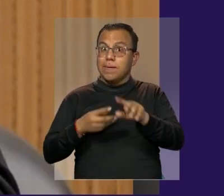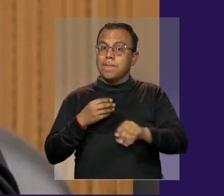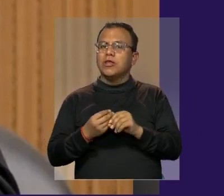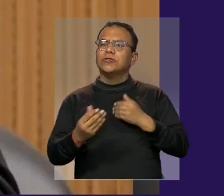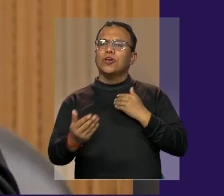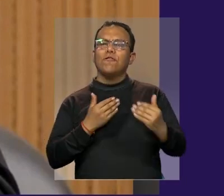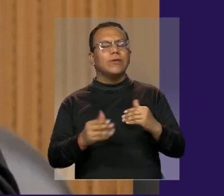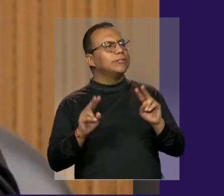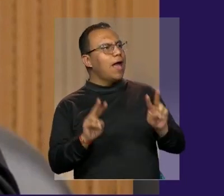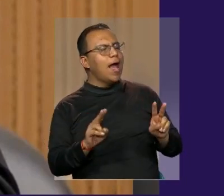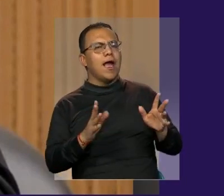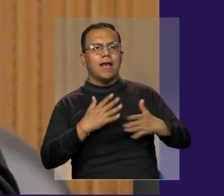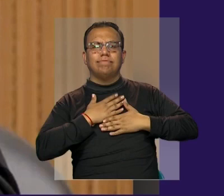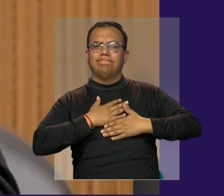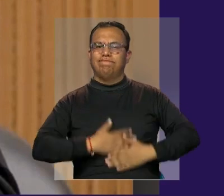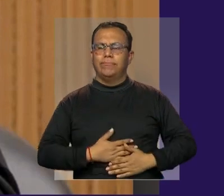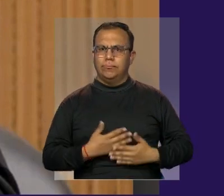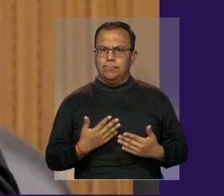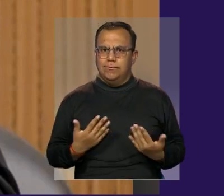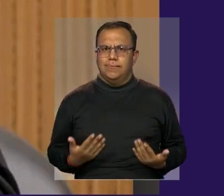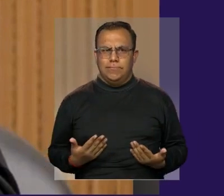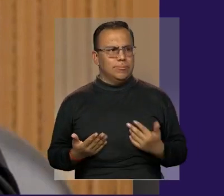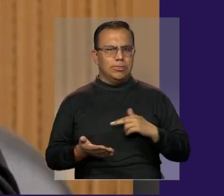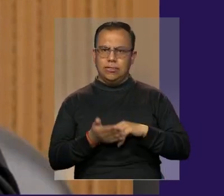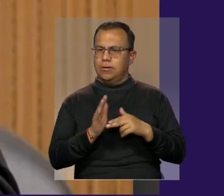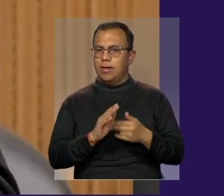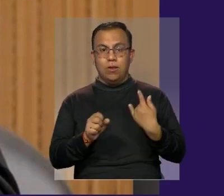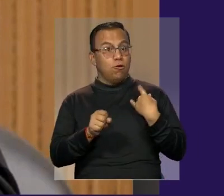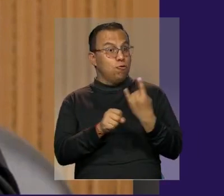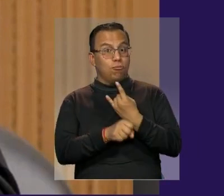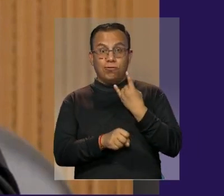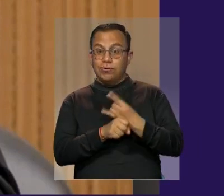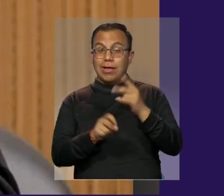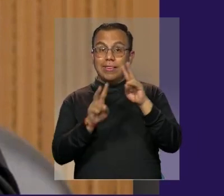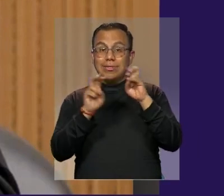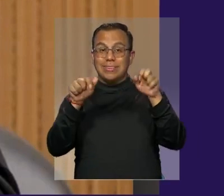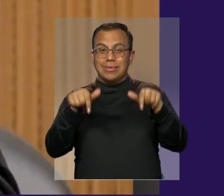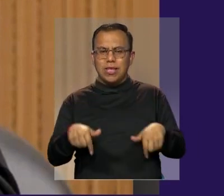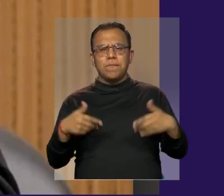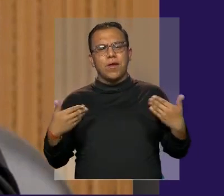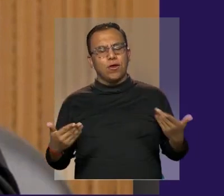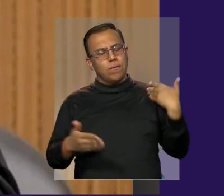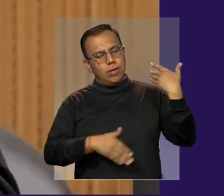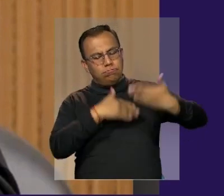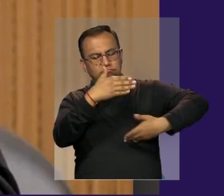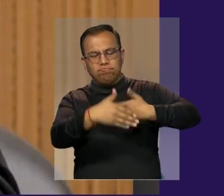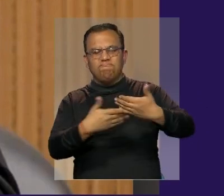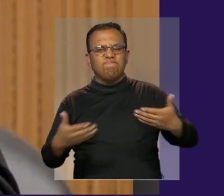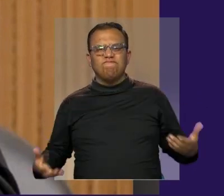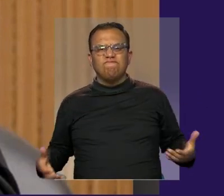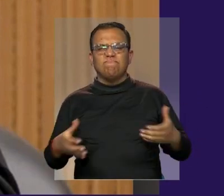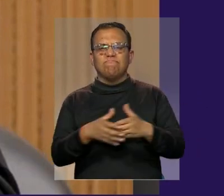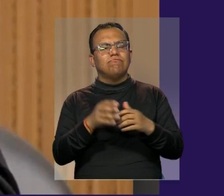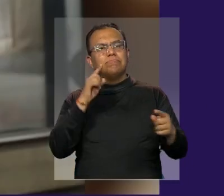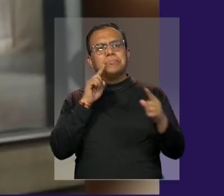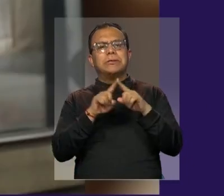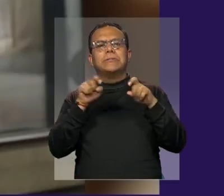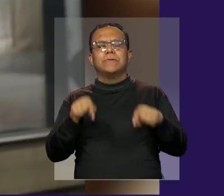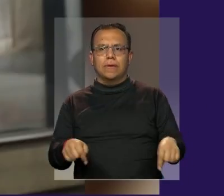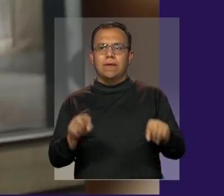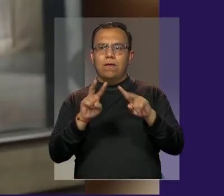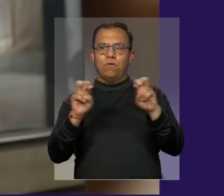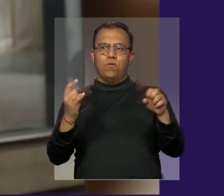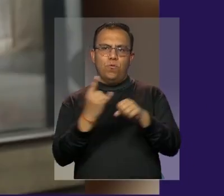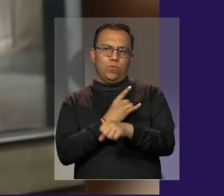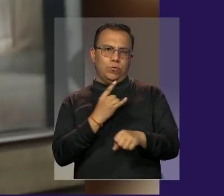confianza a la ciudadanía, y que no se siga utilizando la fiscalía como la plataforma